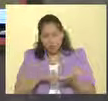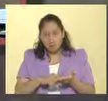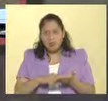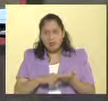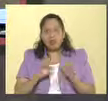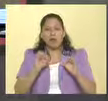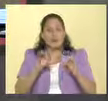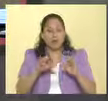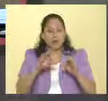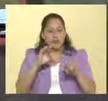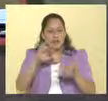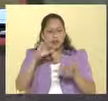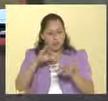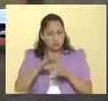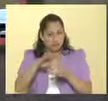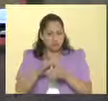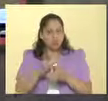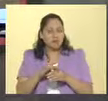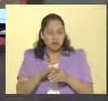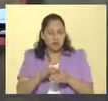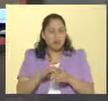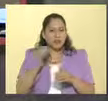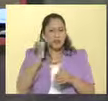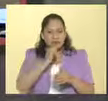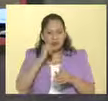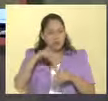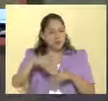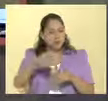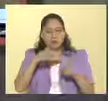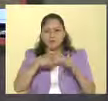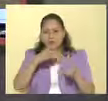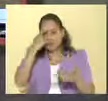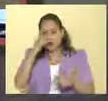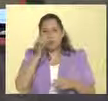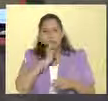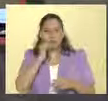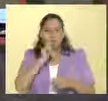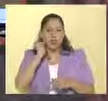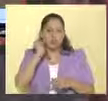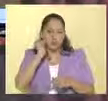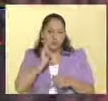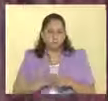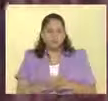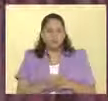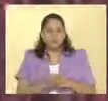instituciones electorales van a tener larga vida en México, o por lo menos eso espero.